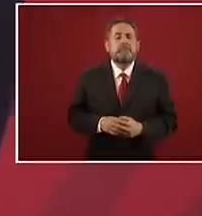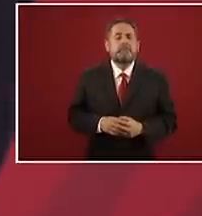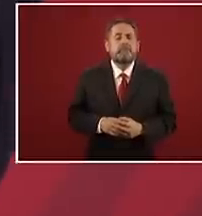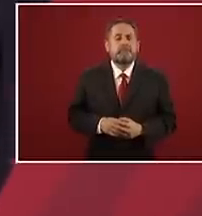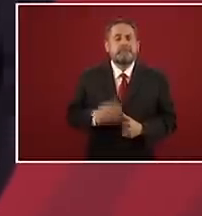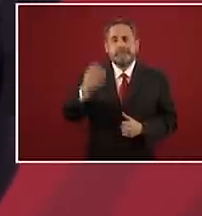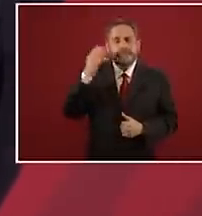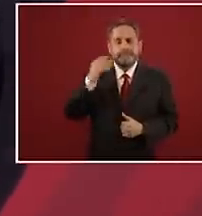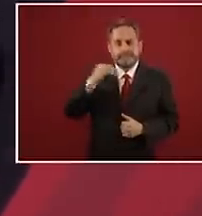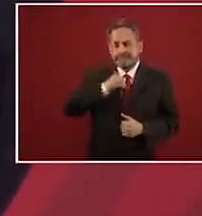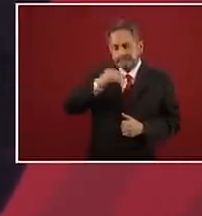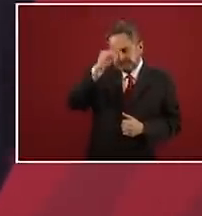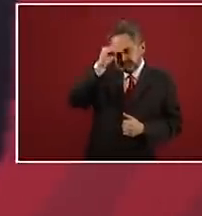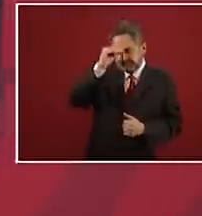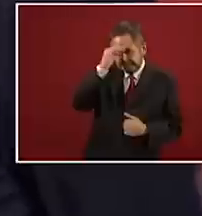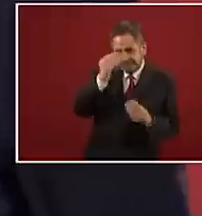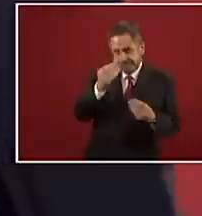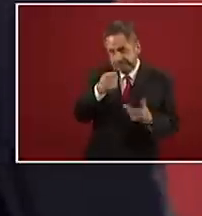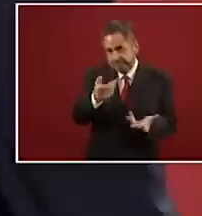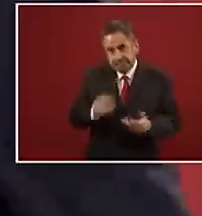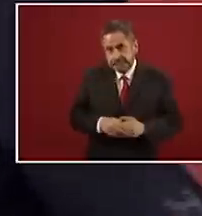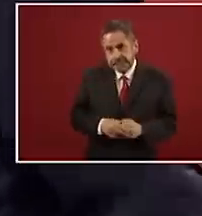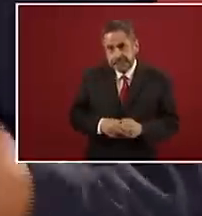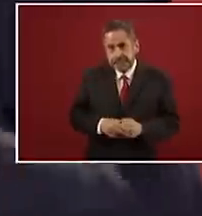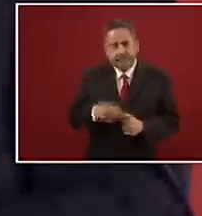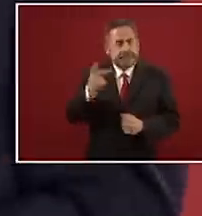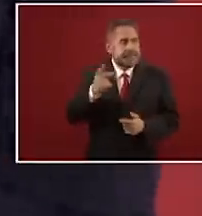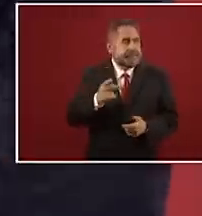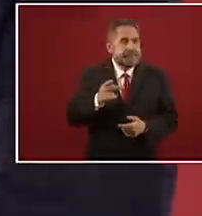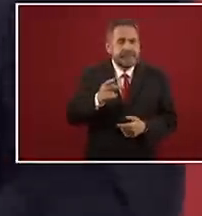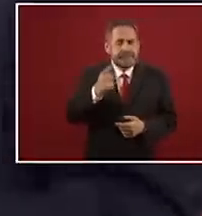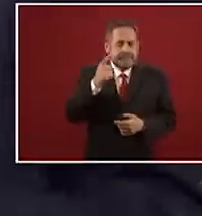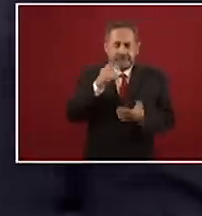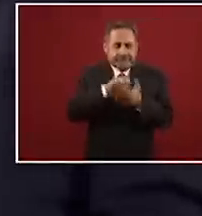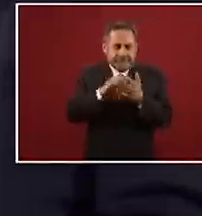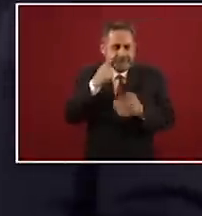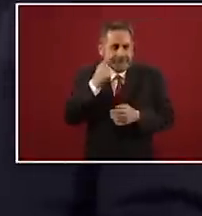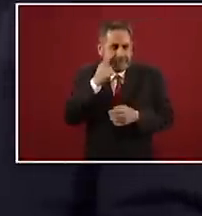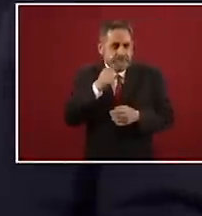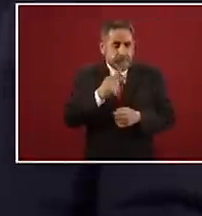tomó mucho en cuenta, pero hasta para usar un avión